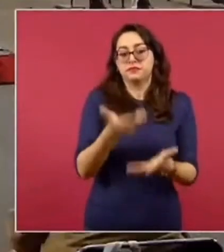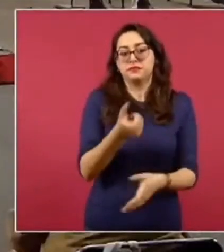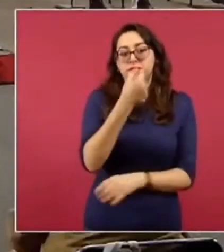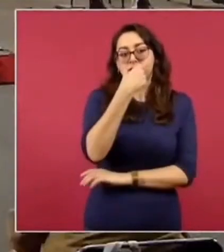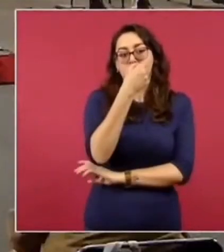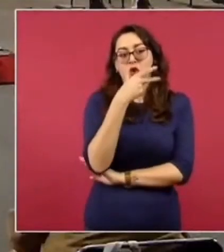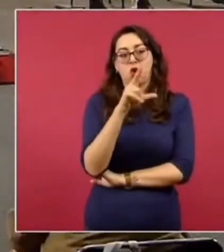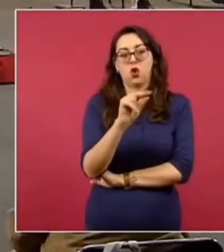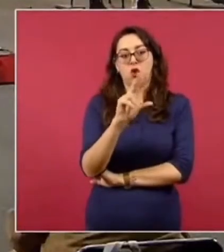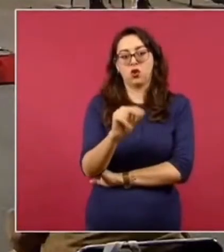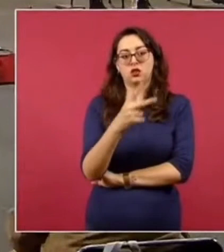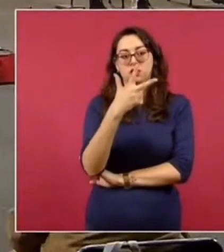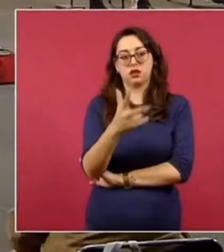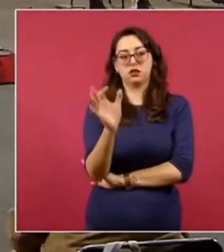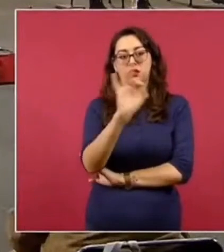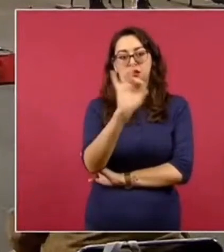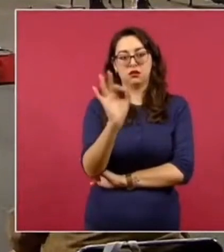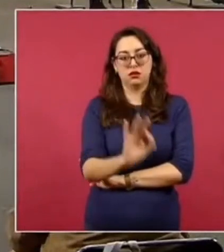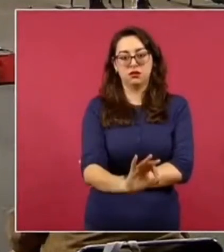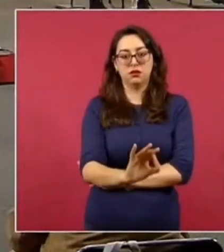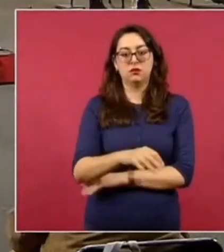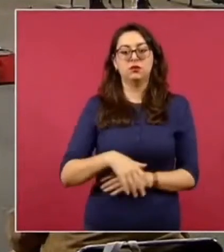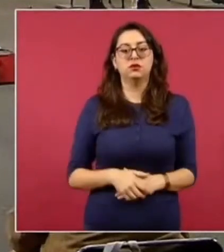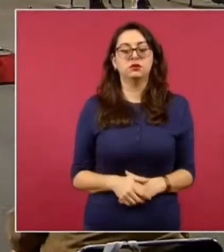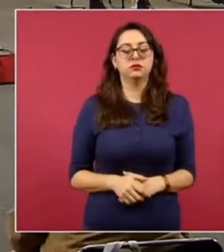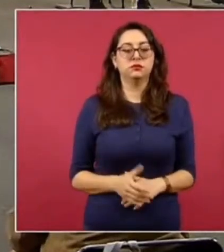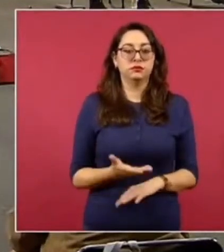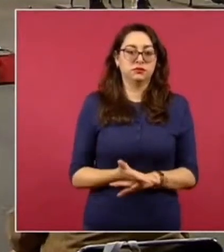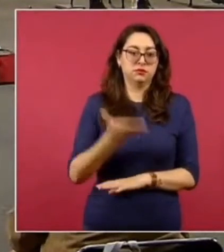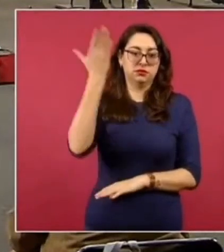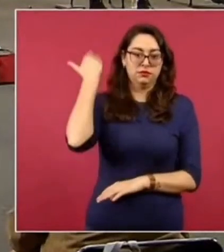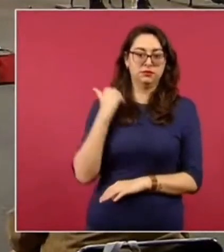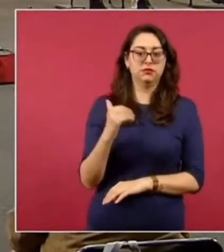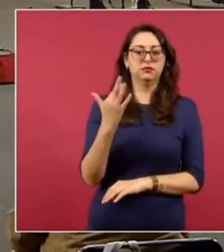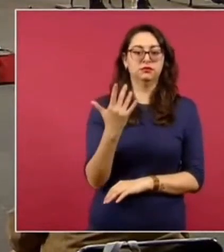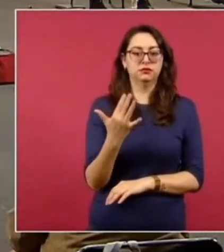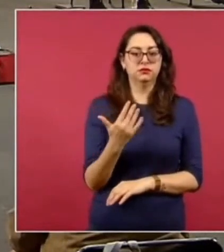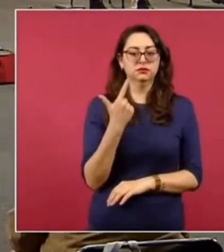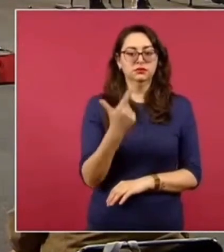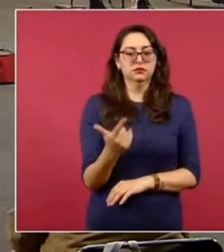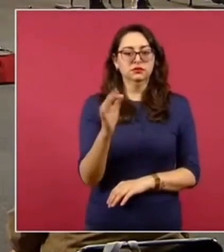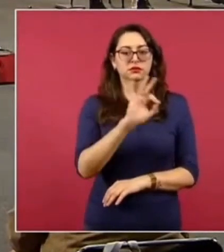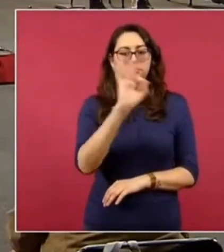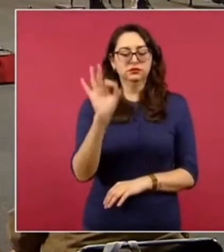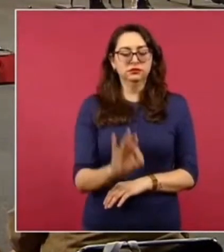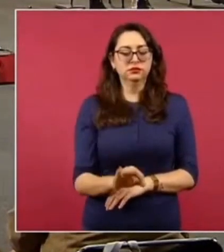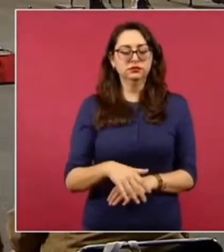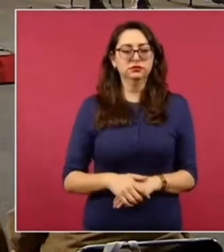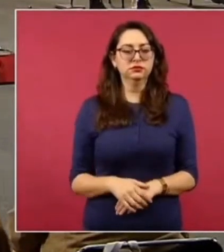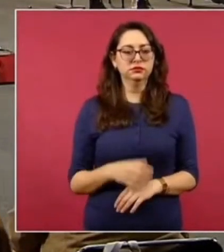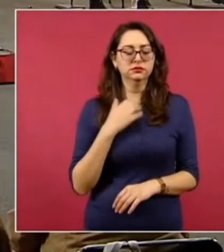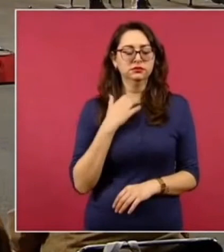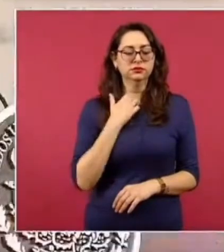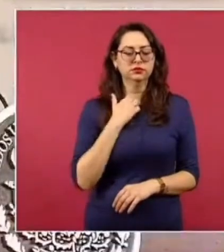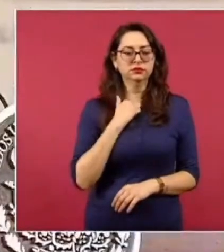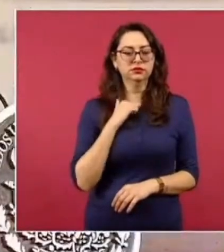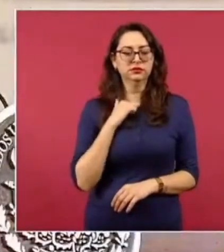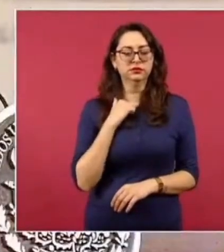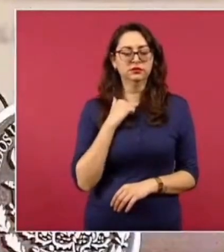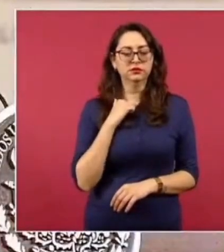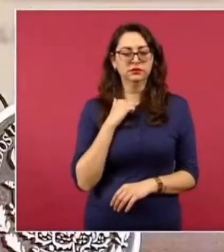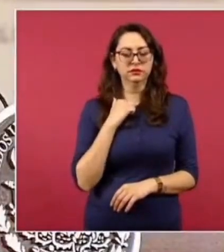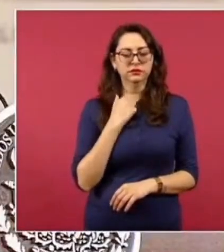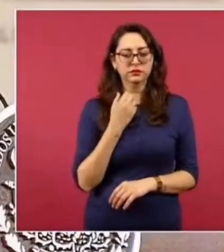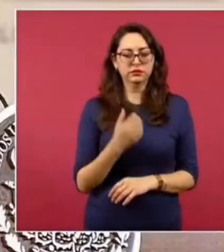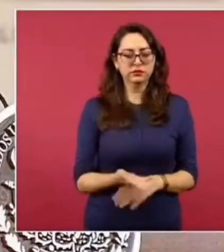el 88%. Partiendo del 57% que encontramos. En Veracruz, donde se operan